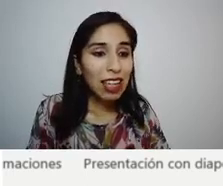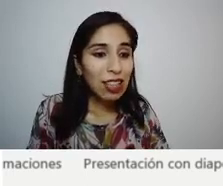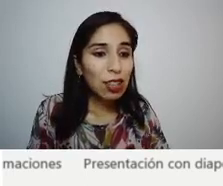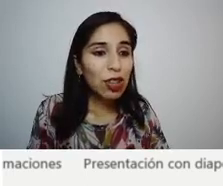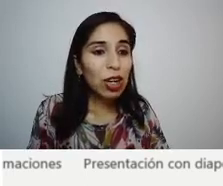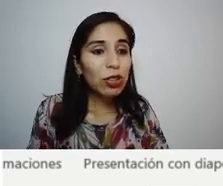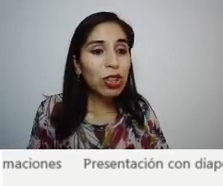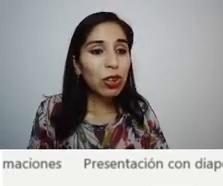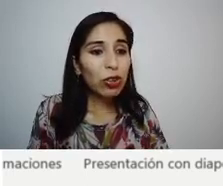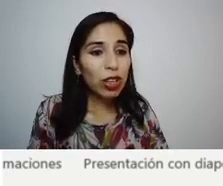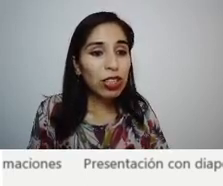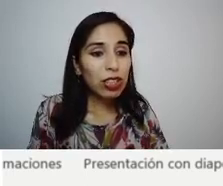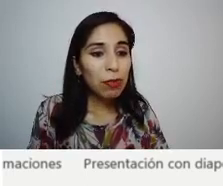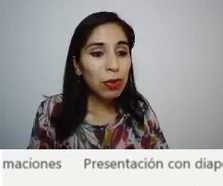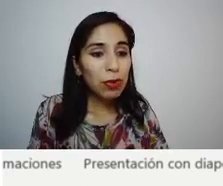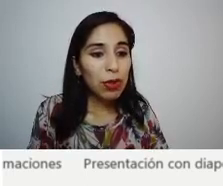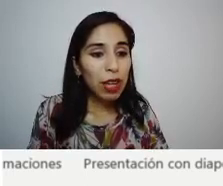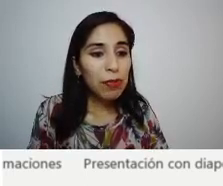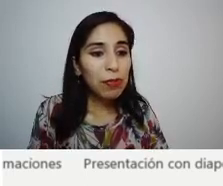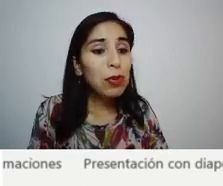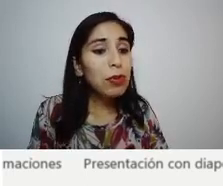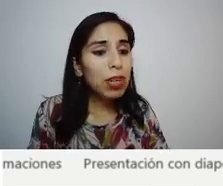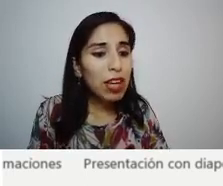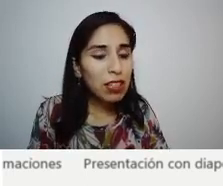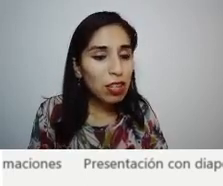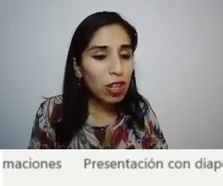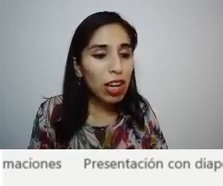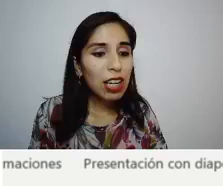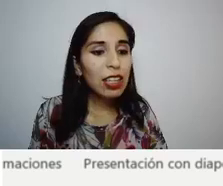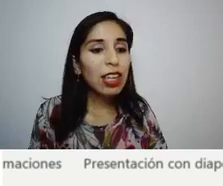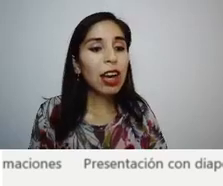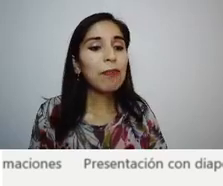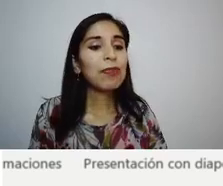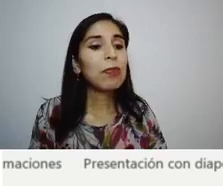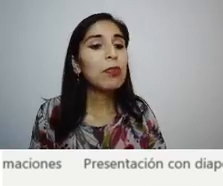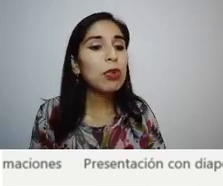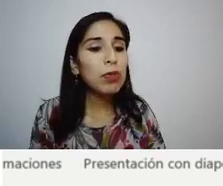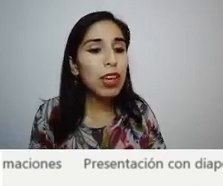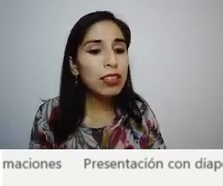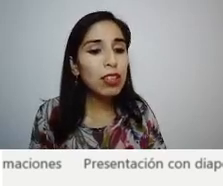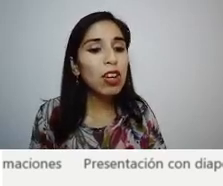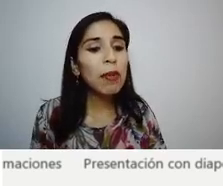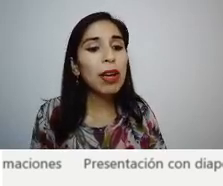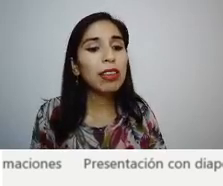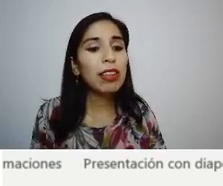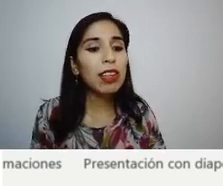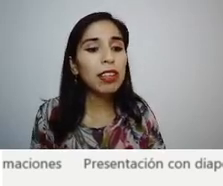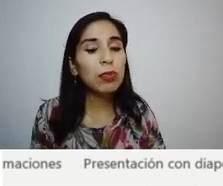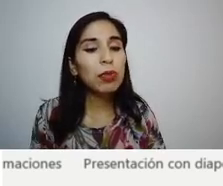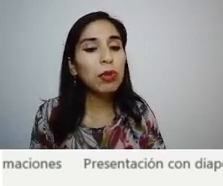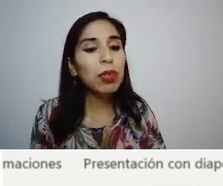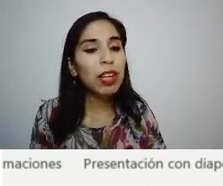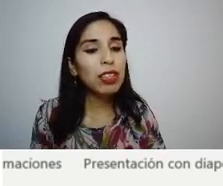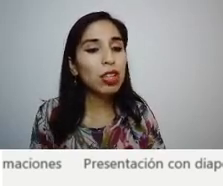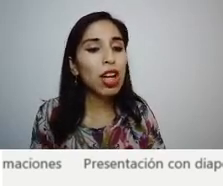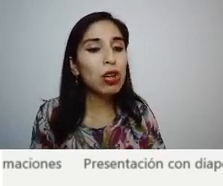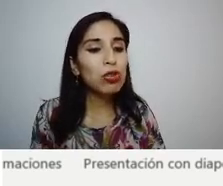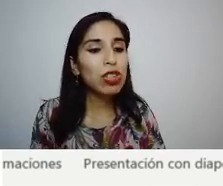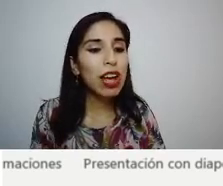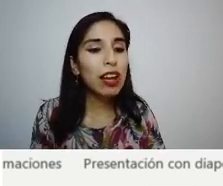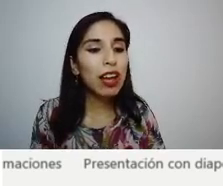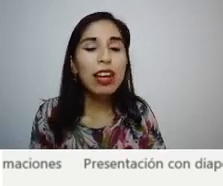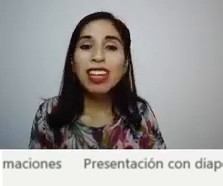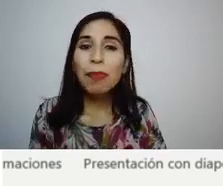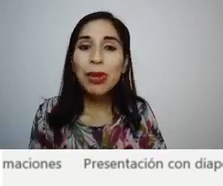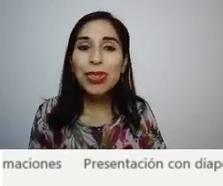así es señora rosas rojas muy bien muy bien señora lydia muy bien señora beatriz muy bien señora